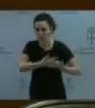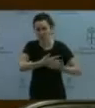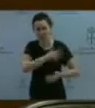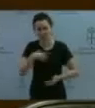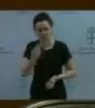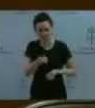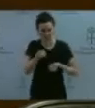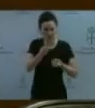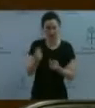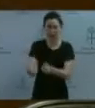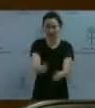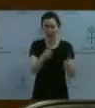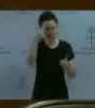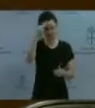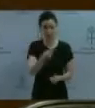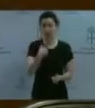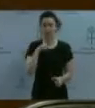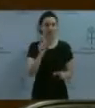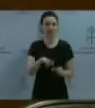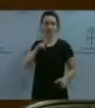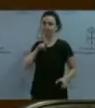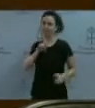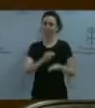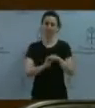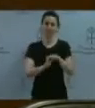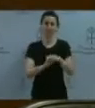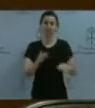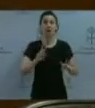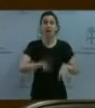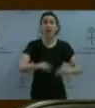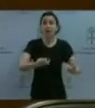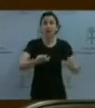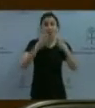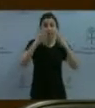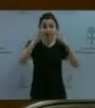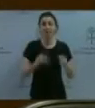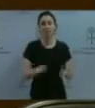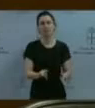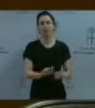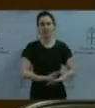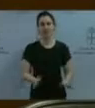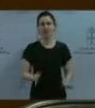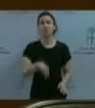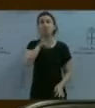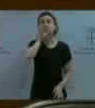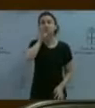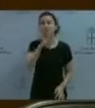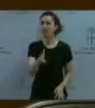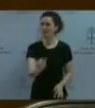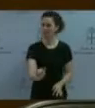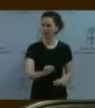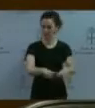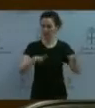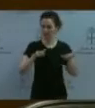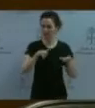Sabemos ya que esta reforma no sirve para nada, porque ya se puede hablar en asturiano en esta Cámara. Lo que no está amparado es el derecho a algunos